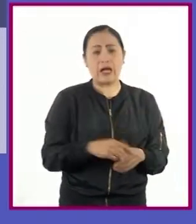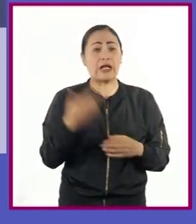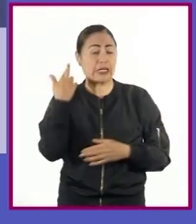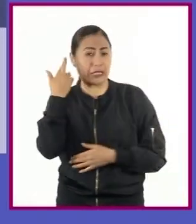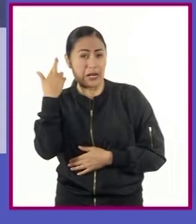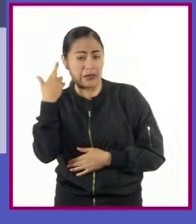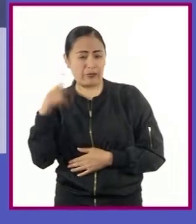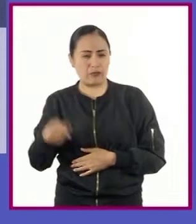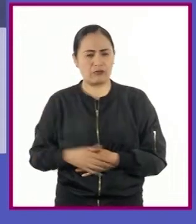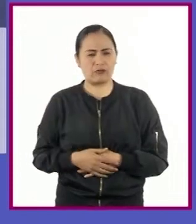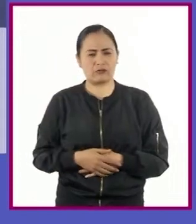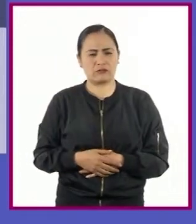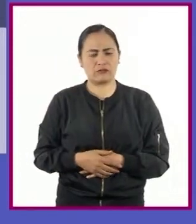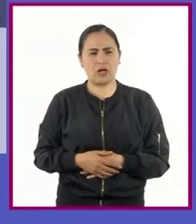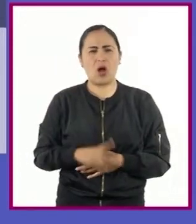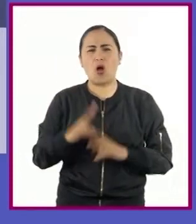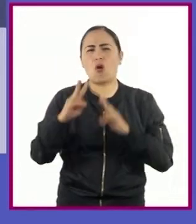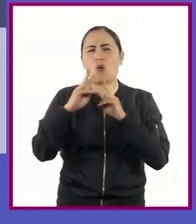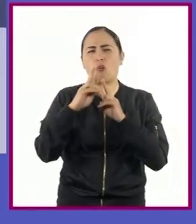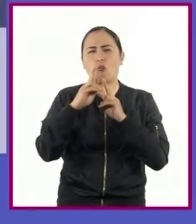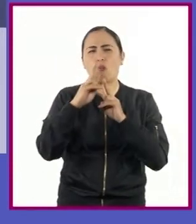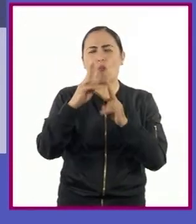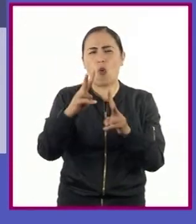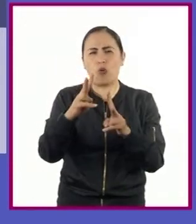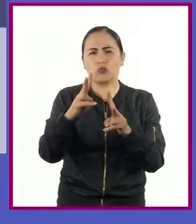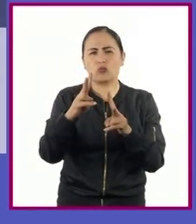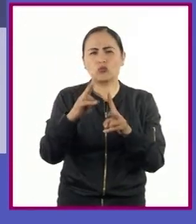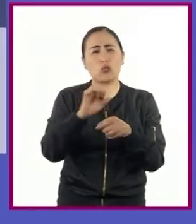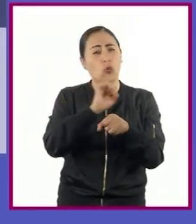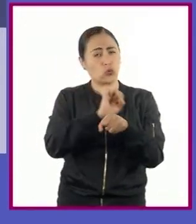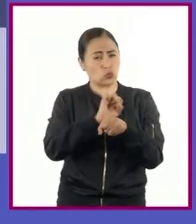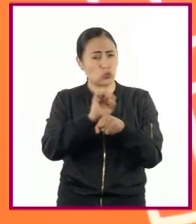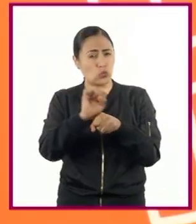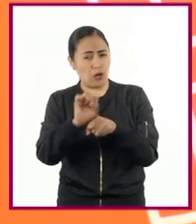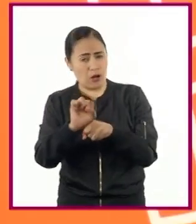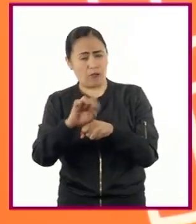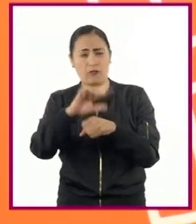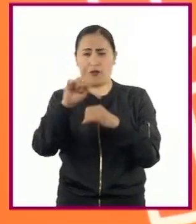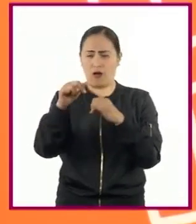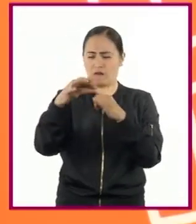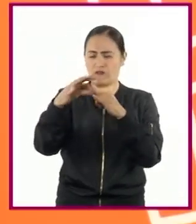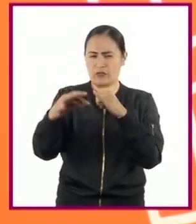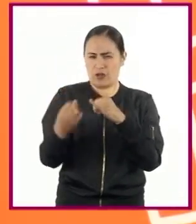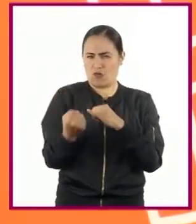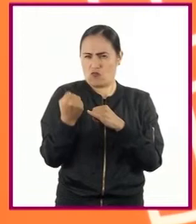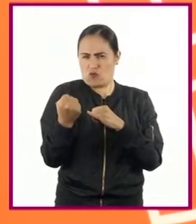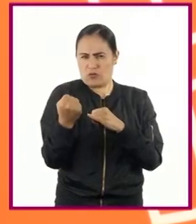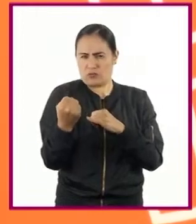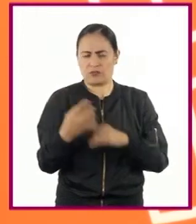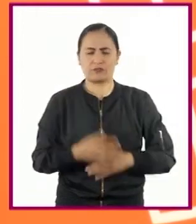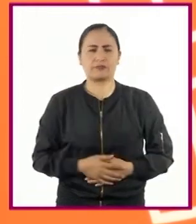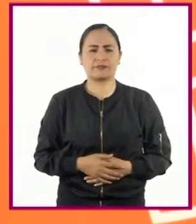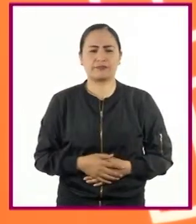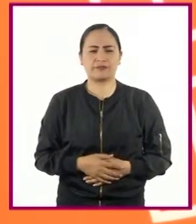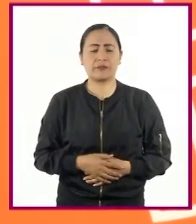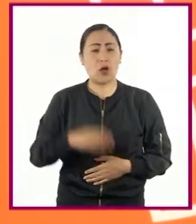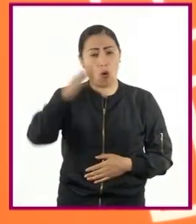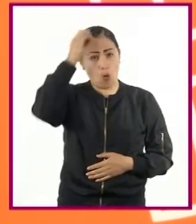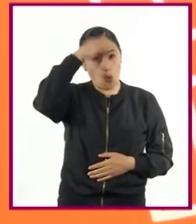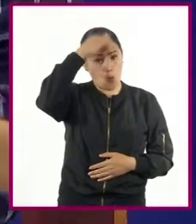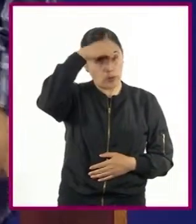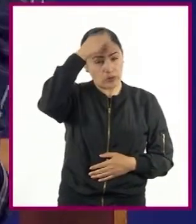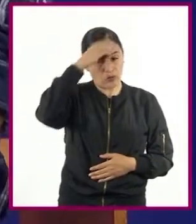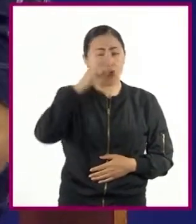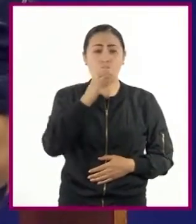cursos a distancia se han incrementado desde que se trabaja desde casa. Cuando se trata de una opinión o